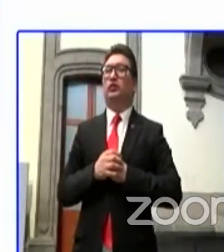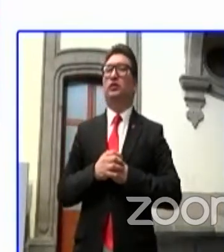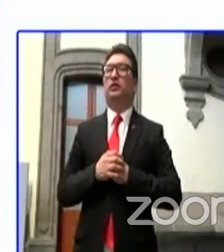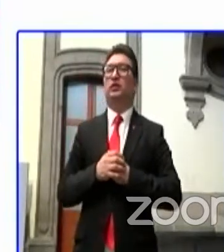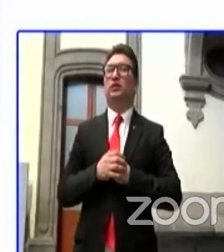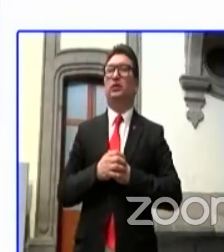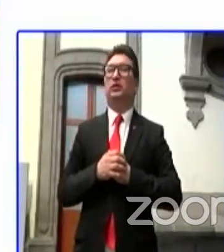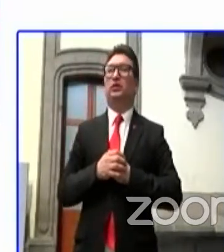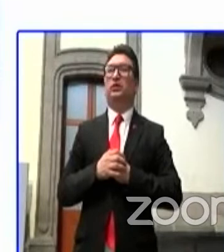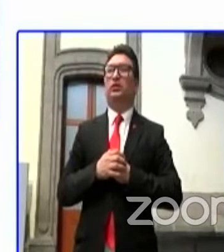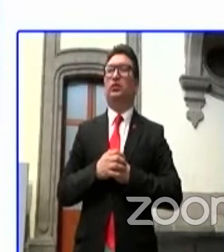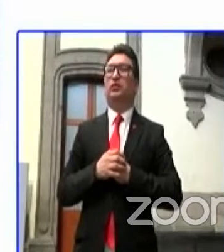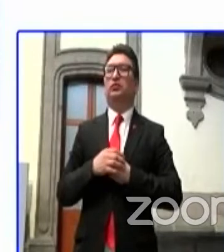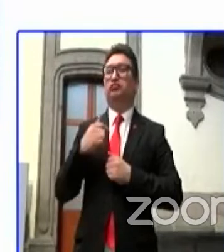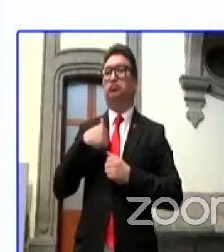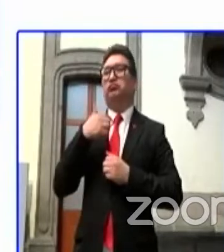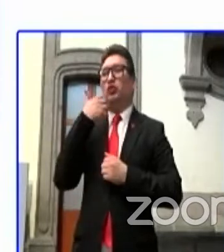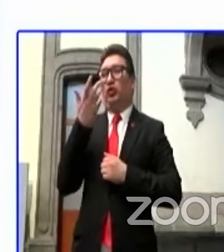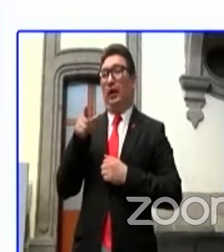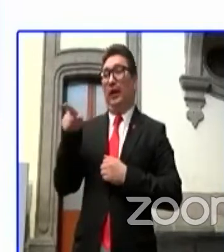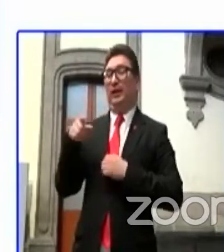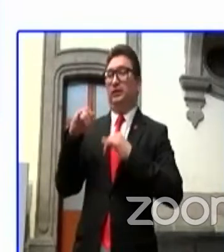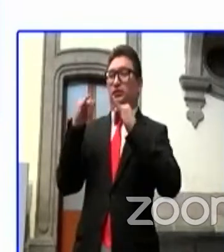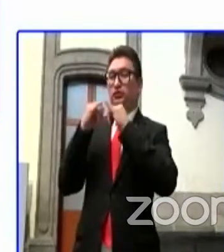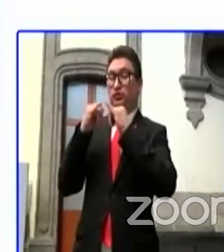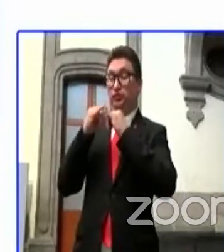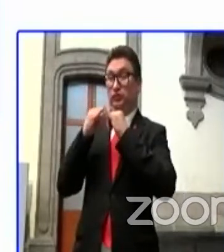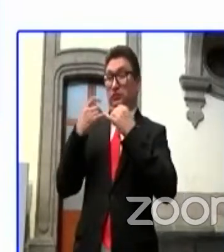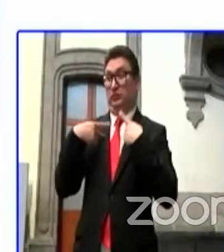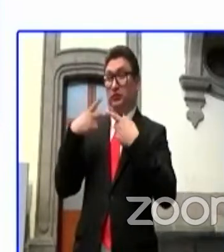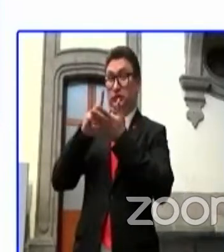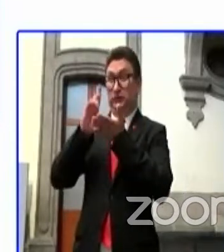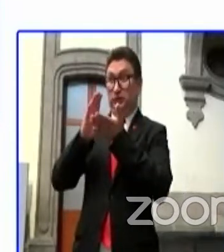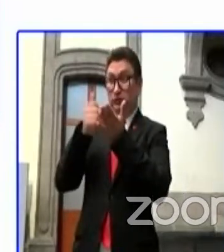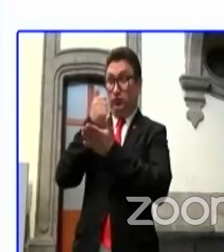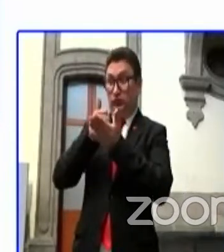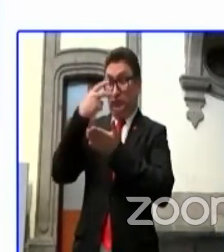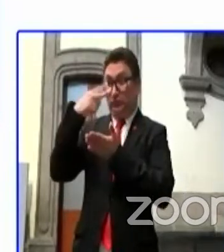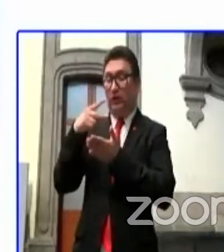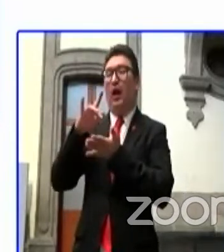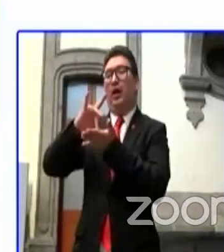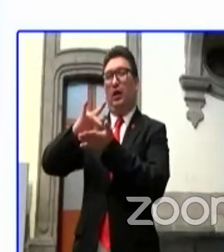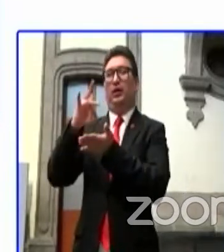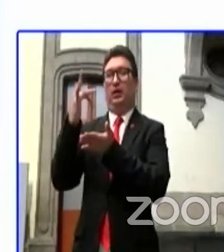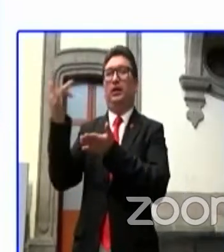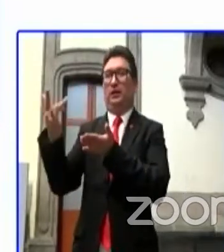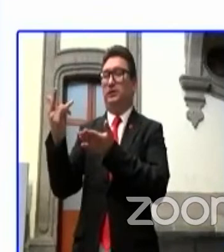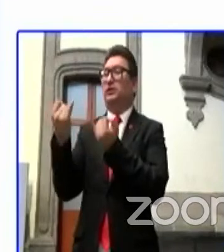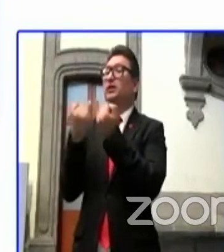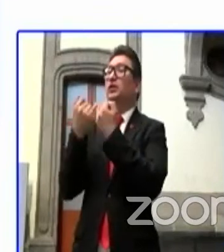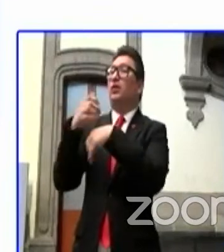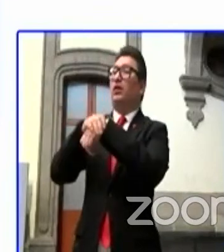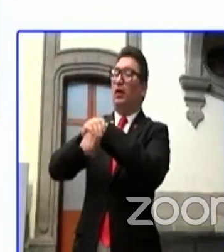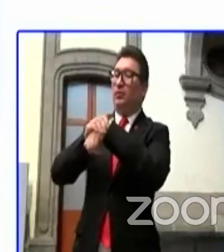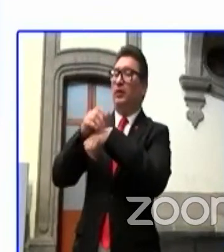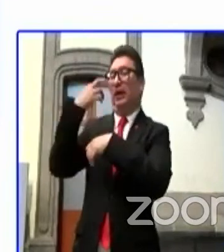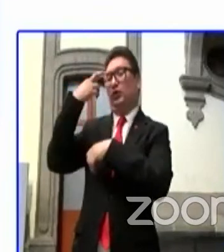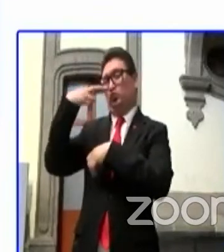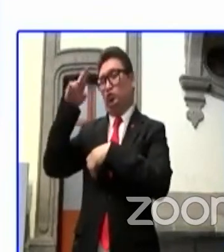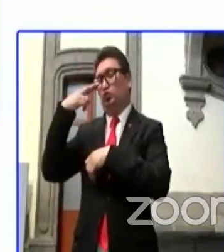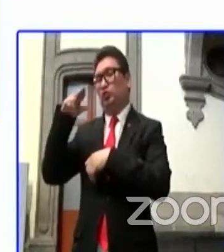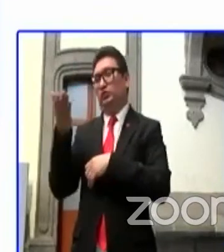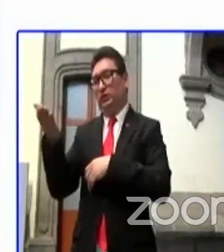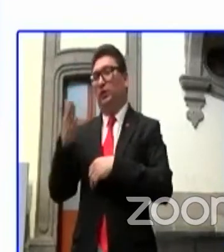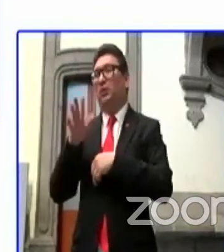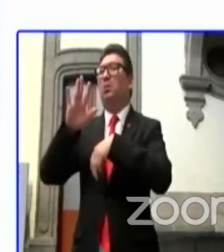quiero dar las gracias al Instituto de Personas con Discapacidad de la Ciudad de México, a nuestra amiga y aliada Ruth, por